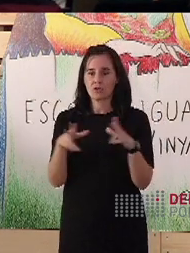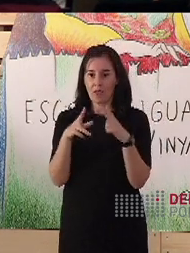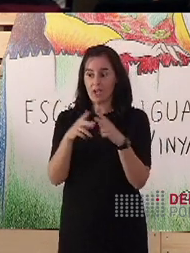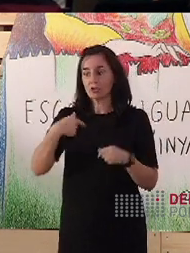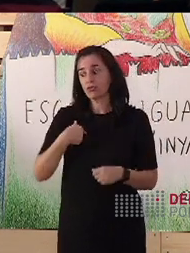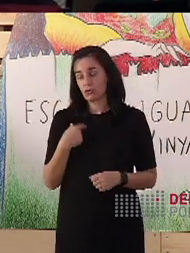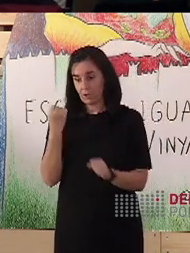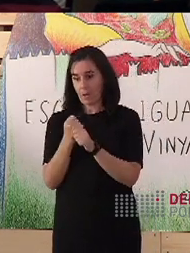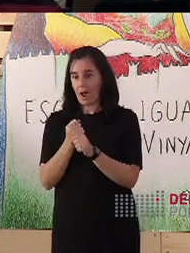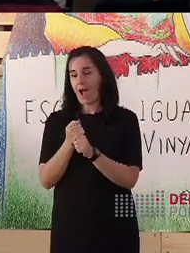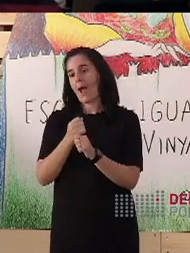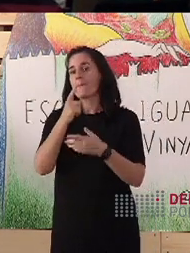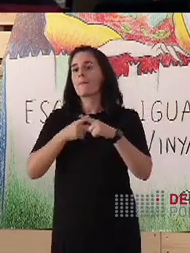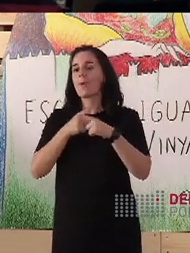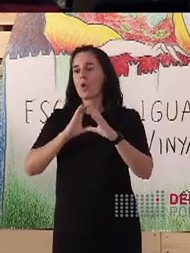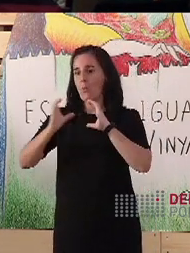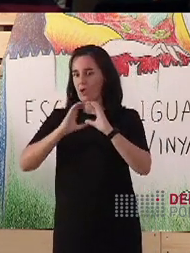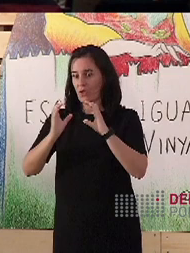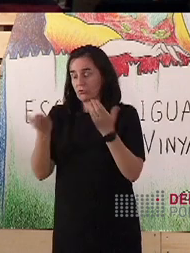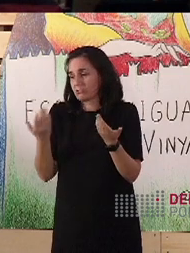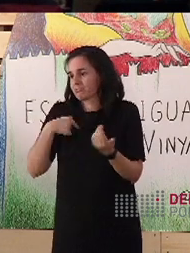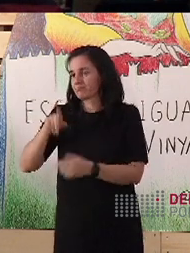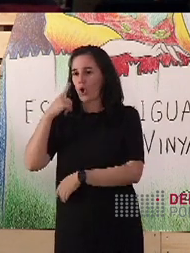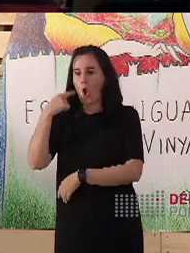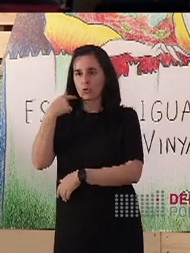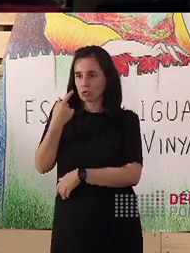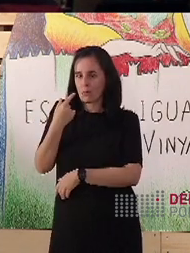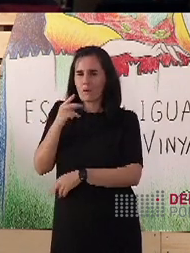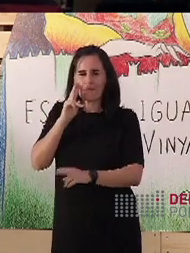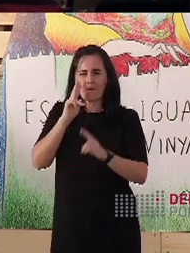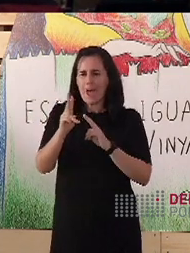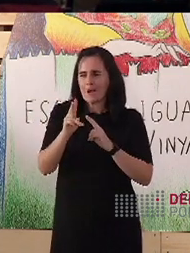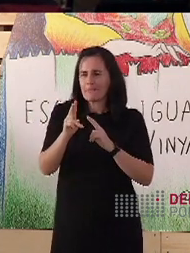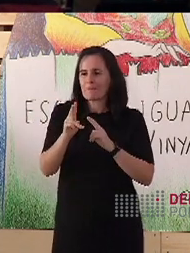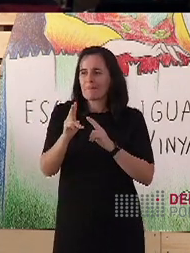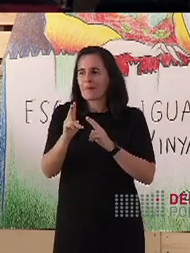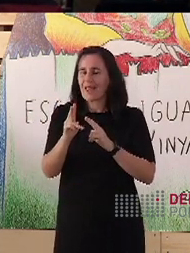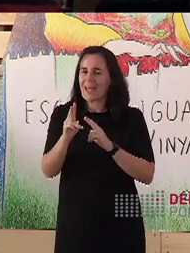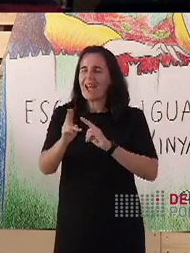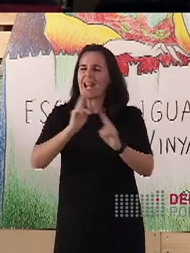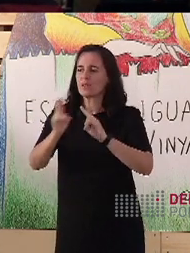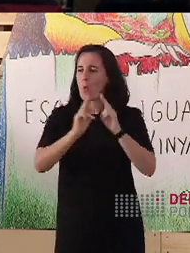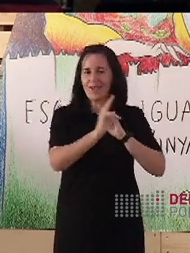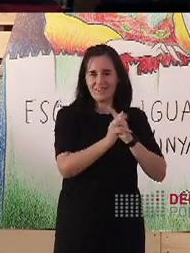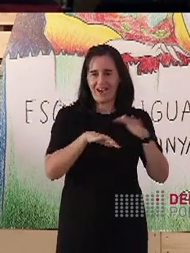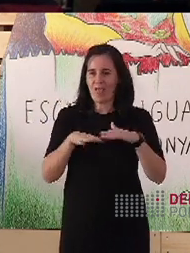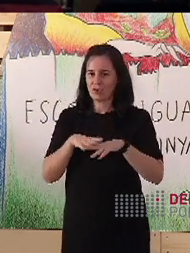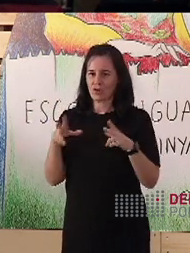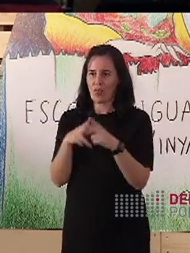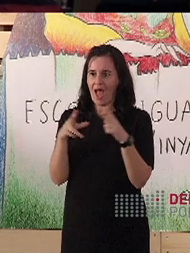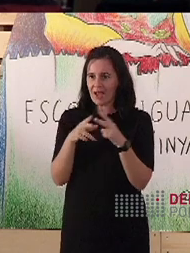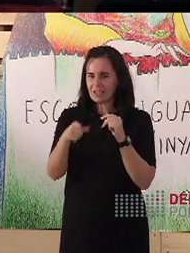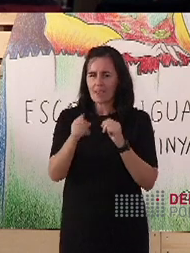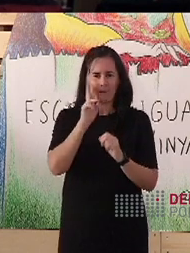medio de comunicación e estou moi acostumada a ver as reaccións nas redes sociais, onde se ve especialmente